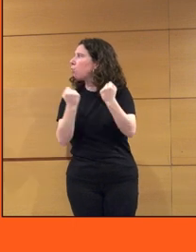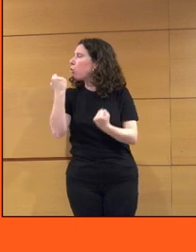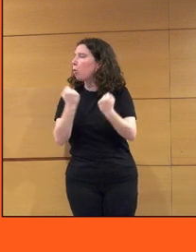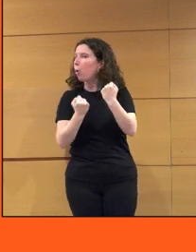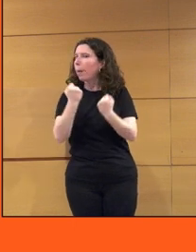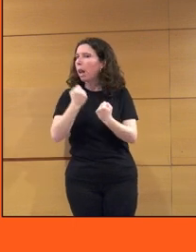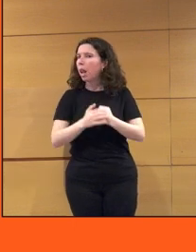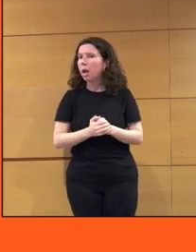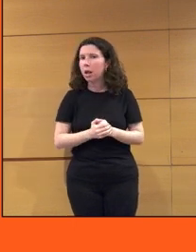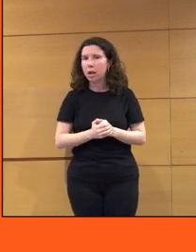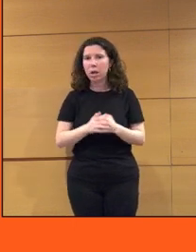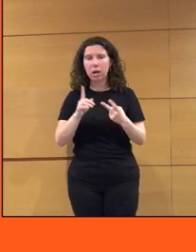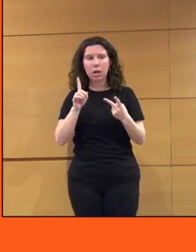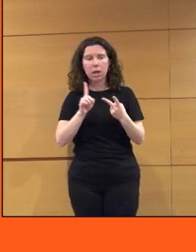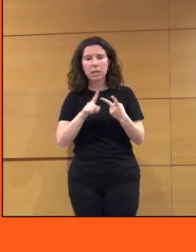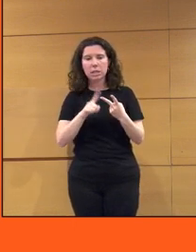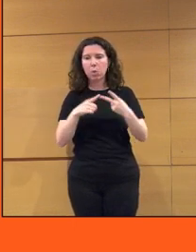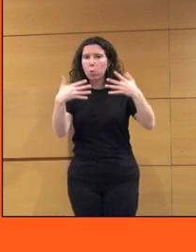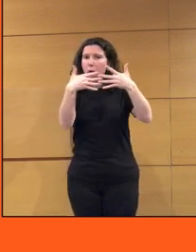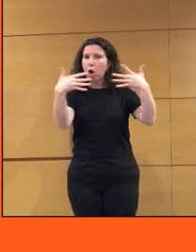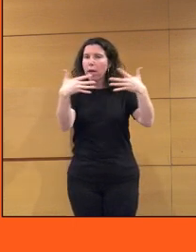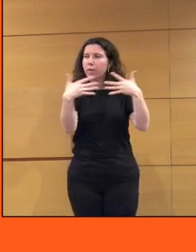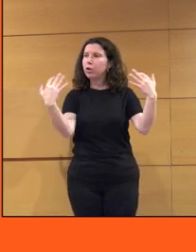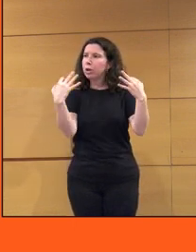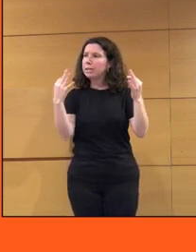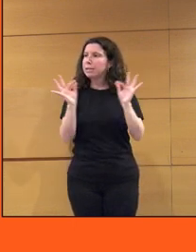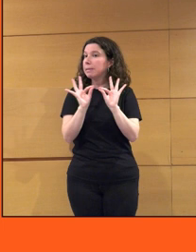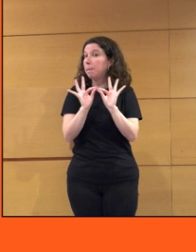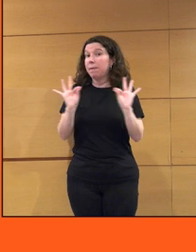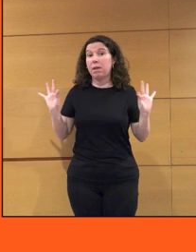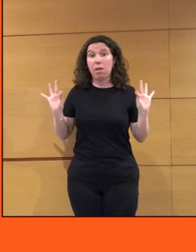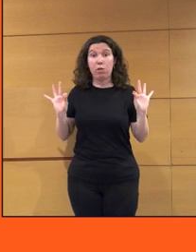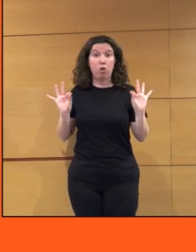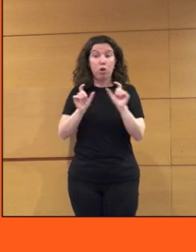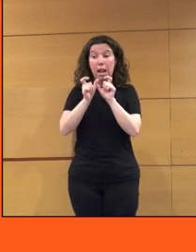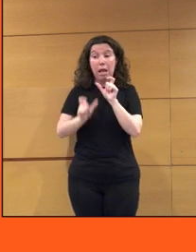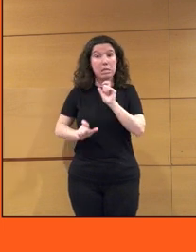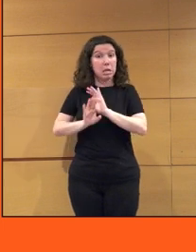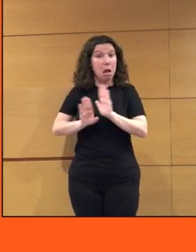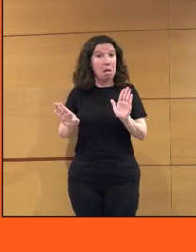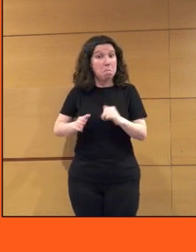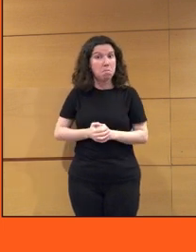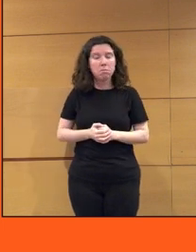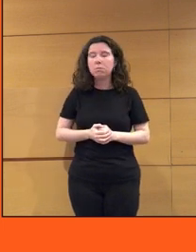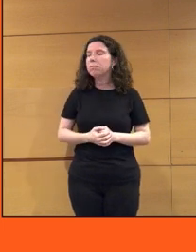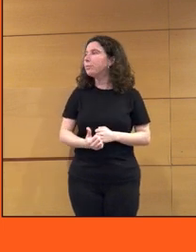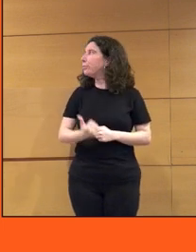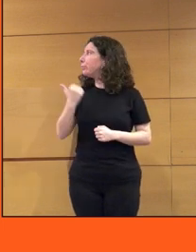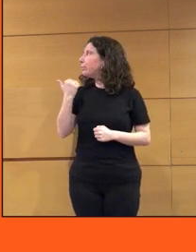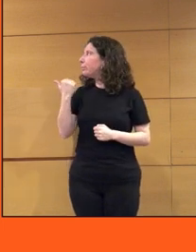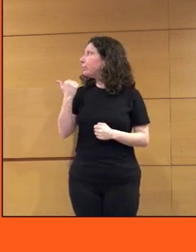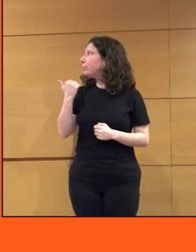segundo caso de la segunda oración se ve una simplificación puramente léxica. Entonces, estos eran nuestros